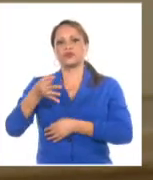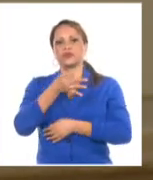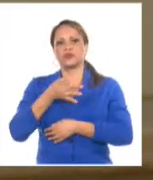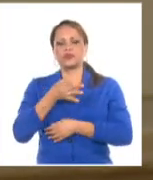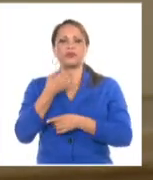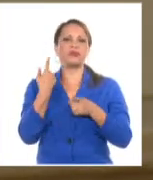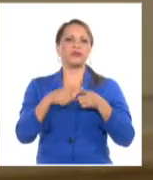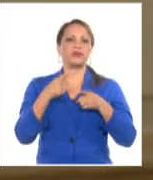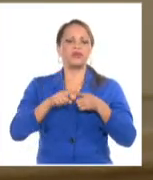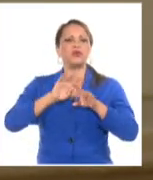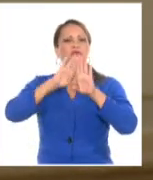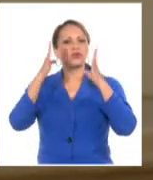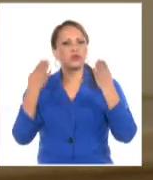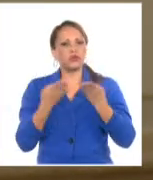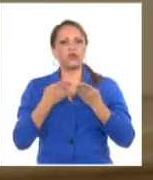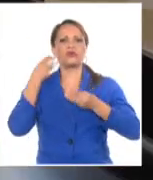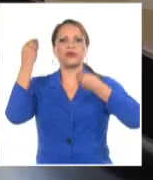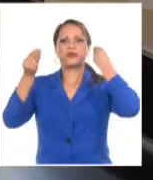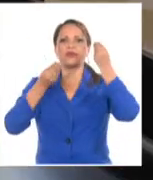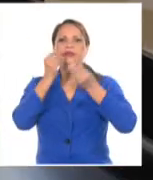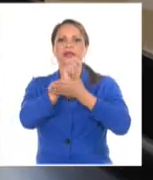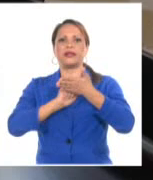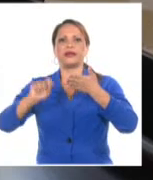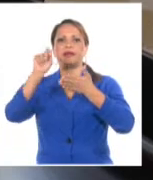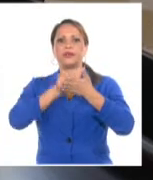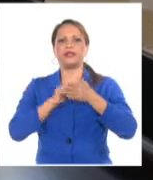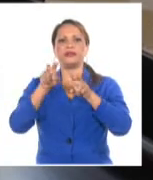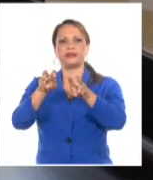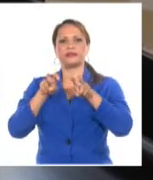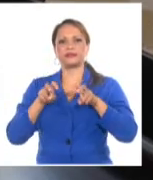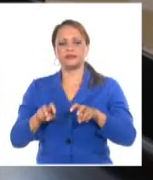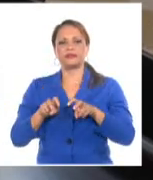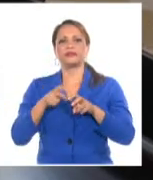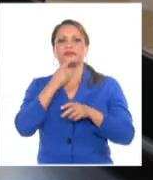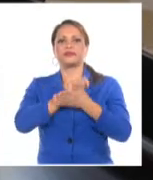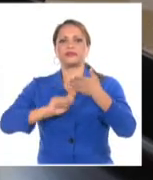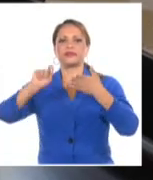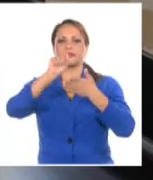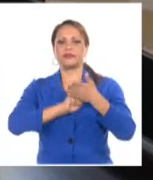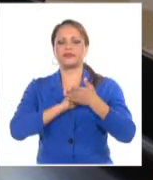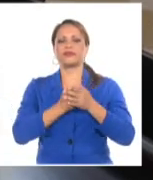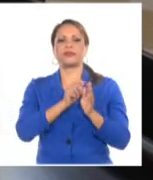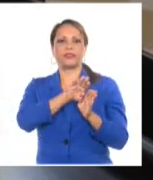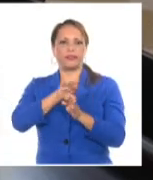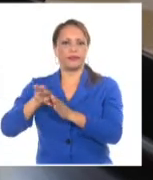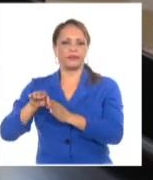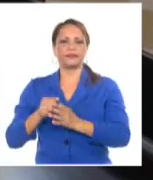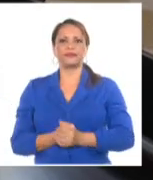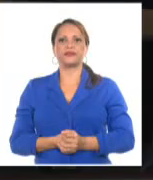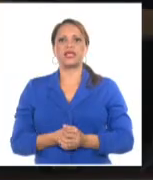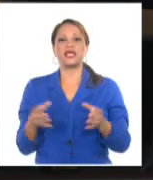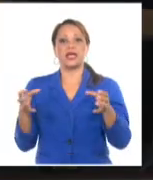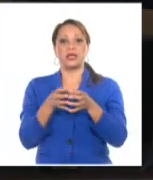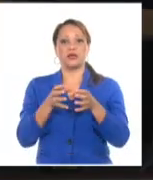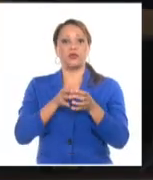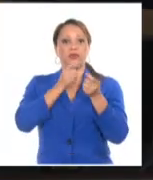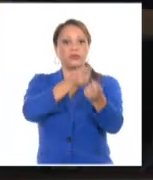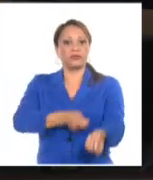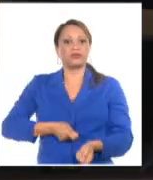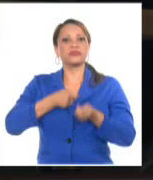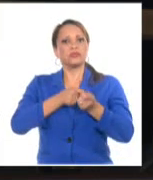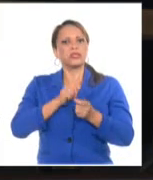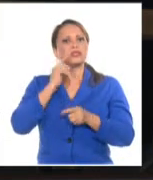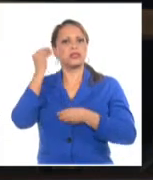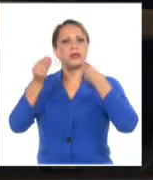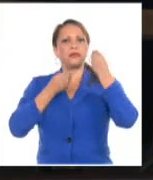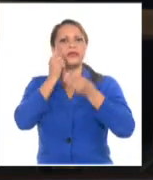también formarán parte de la agenda de las sesiones de la Asamblea Nacional del Poder Popular. En la Comisión Agroalimentaria está previsto evaluar